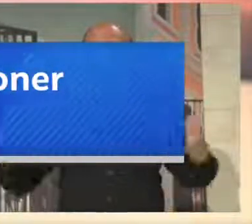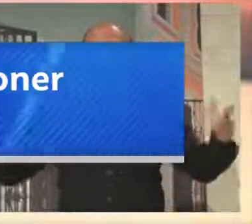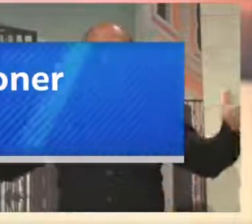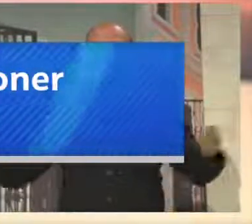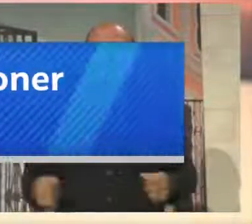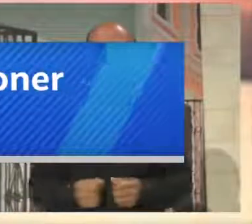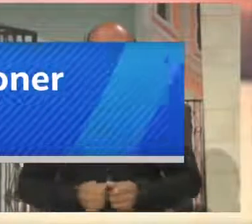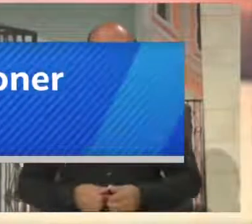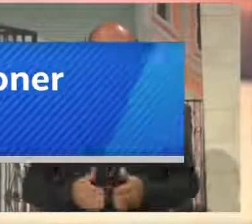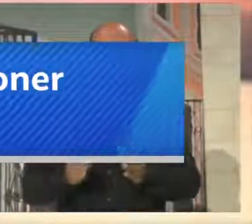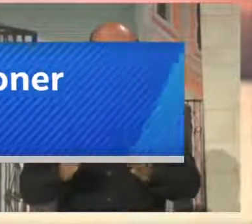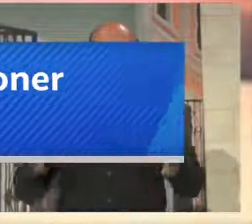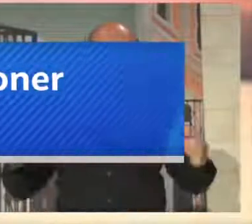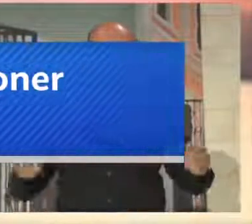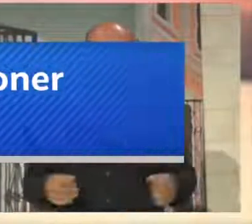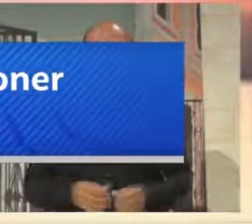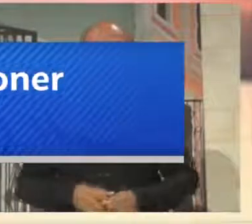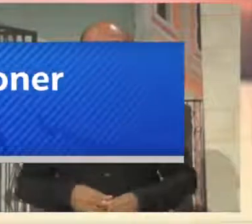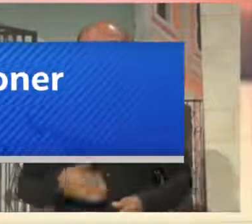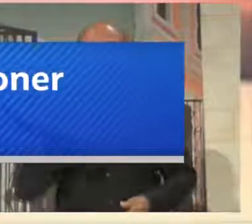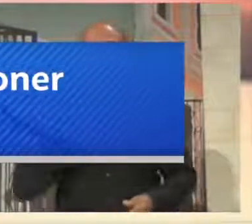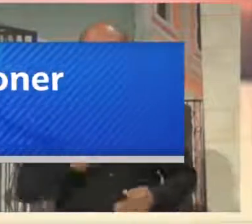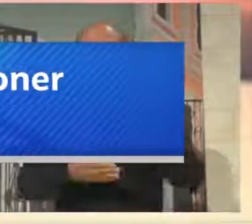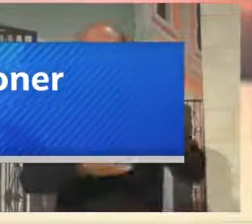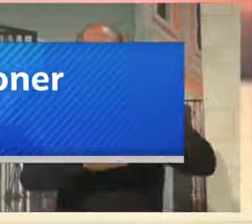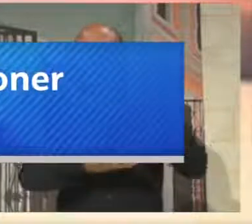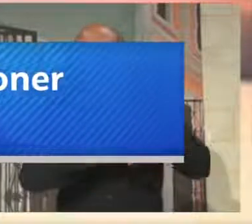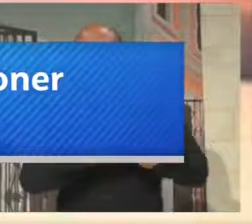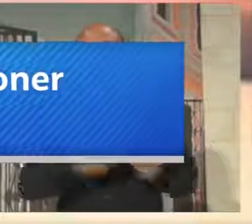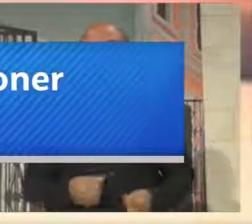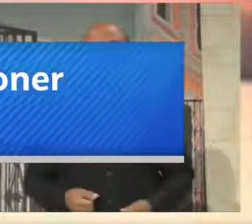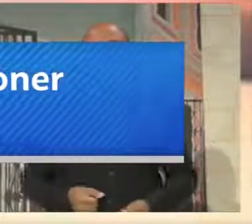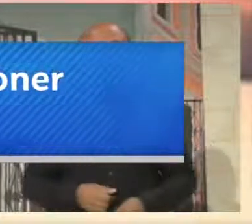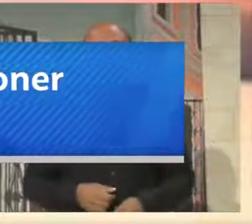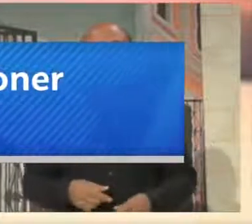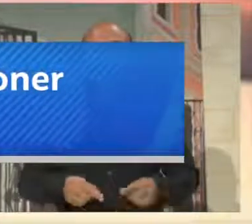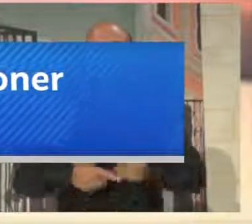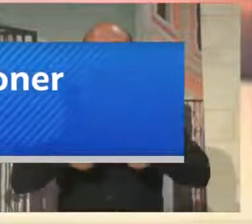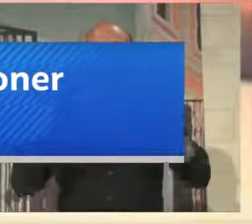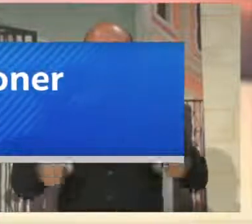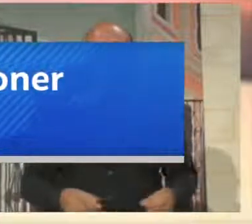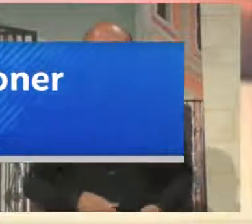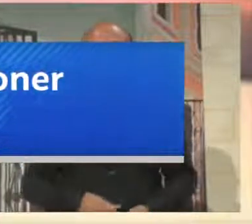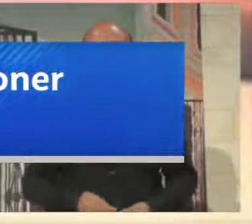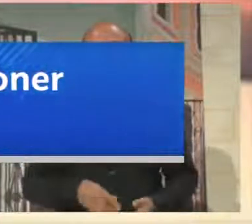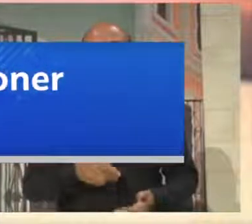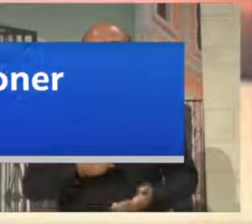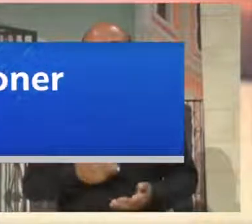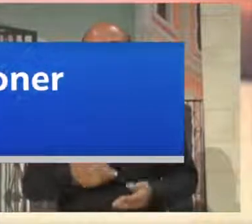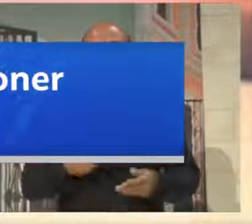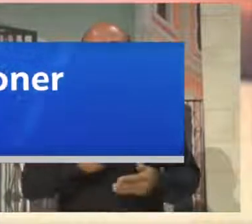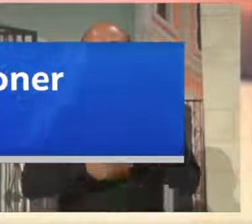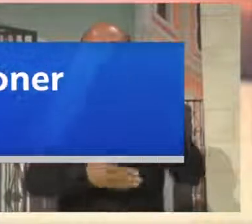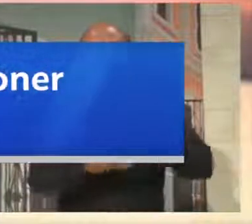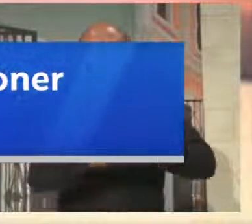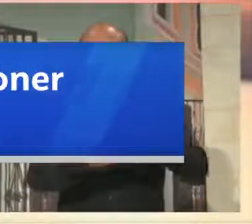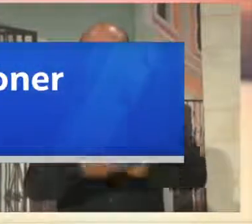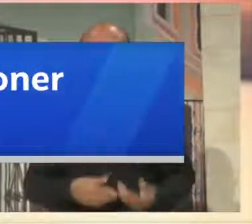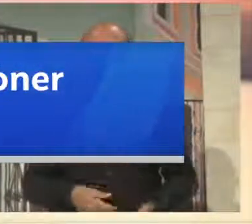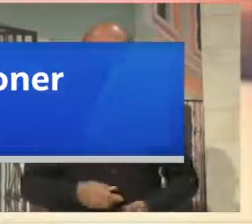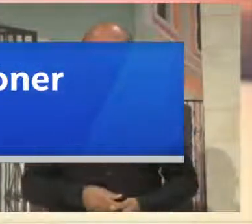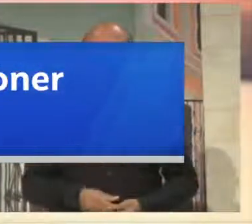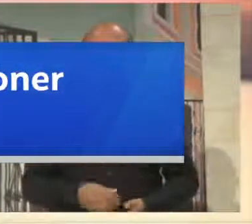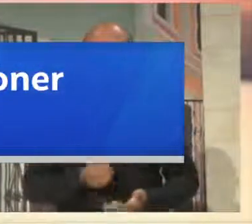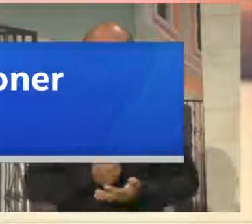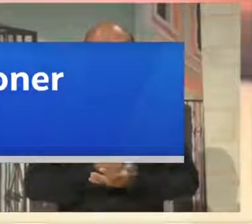que atendemos, tenemos programas especializados en cada uno. Atendemos a las personas con discapacidad y tenemos una serie de